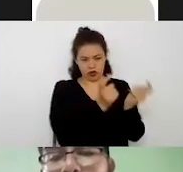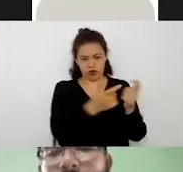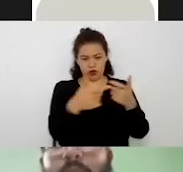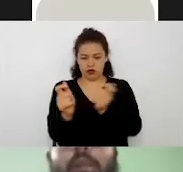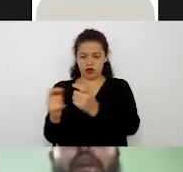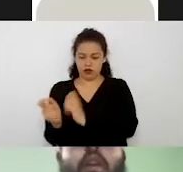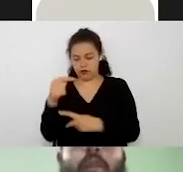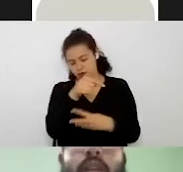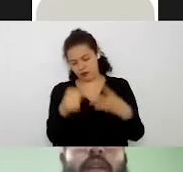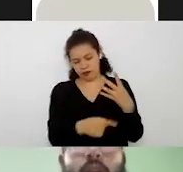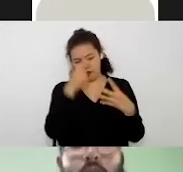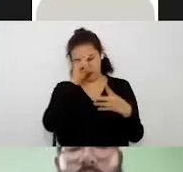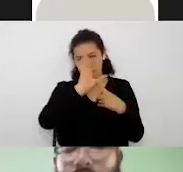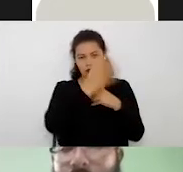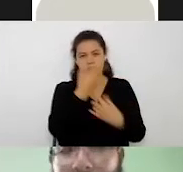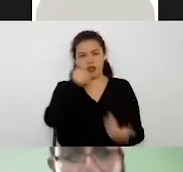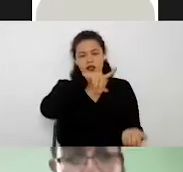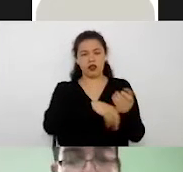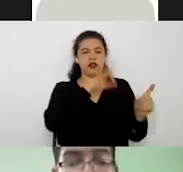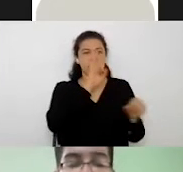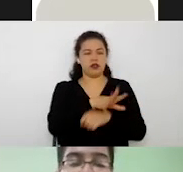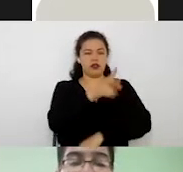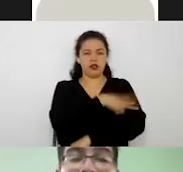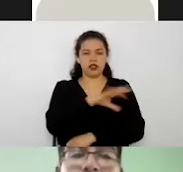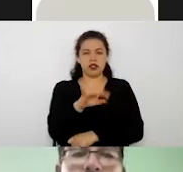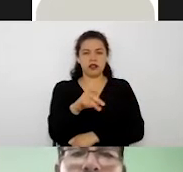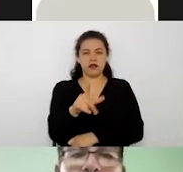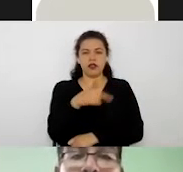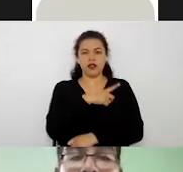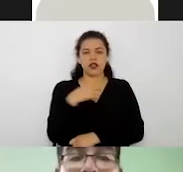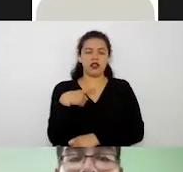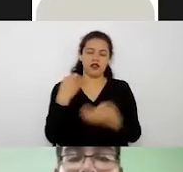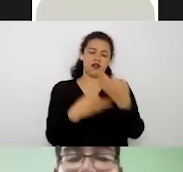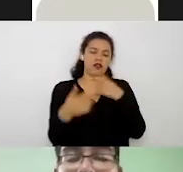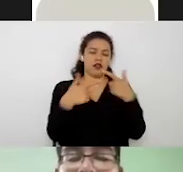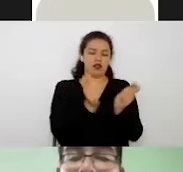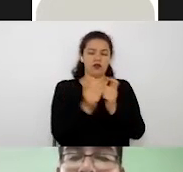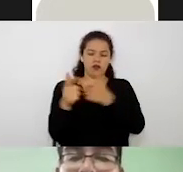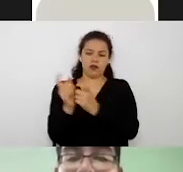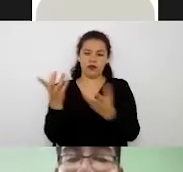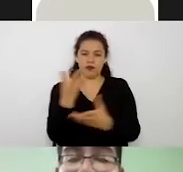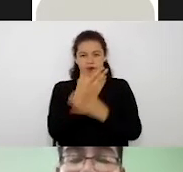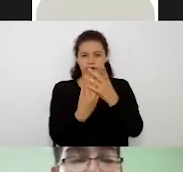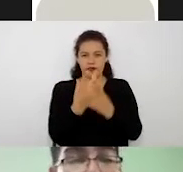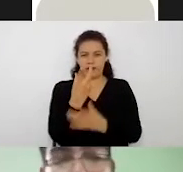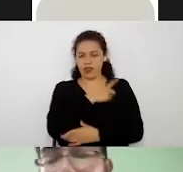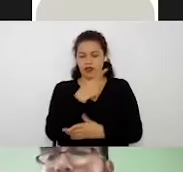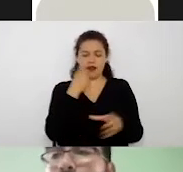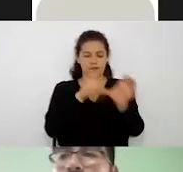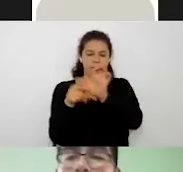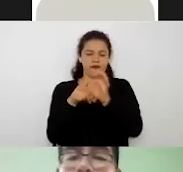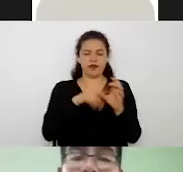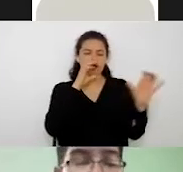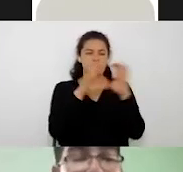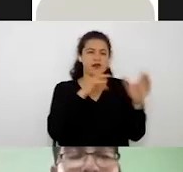formar el Comité Interno de Protección Civil, tienen que estar integradas todas las brigadas, tanto de comunicación como